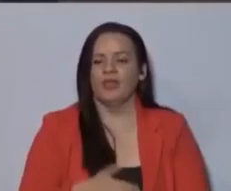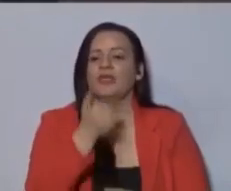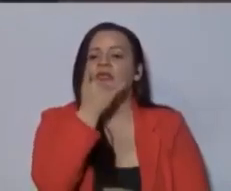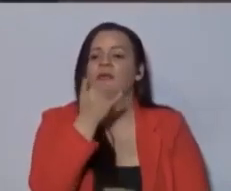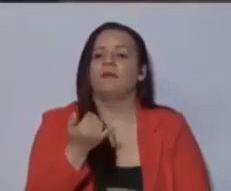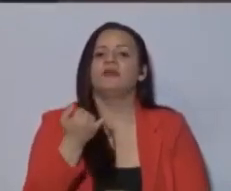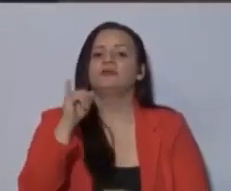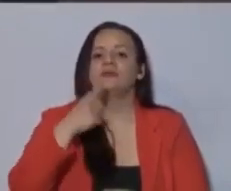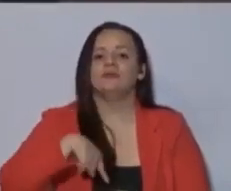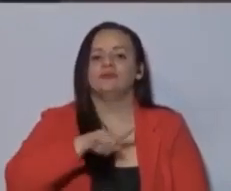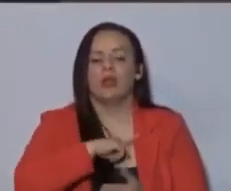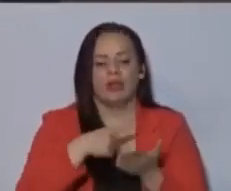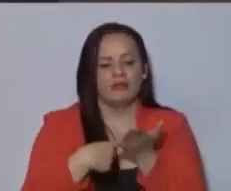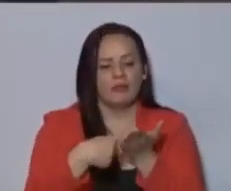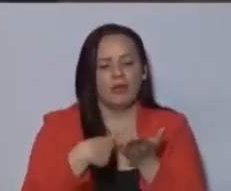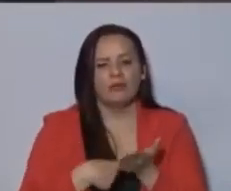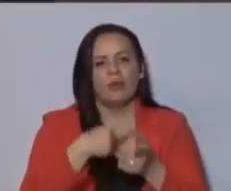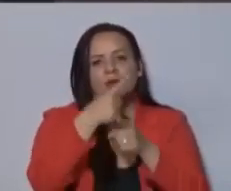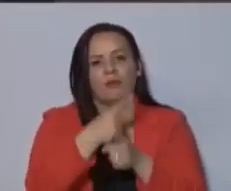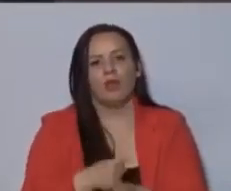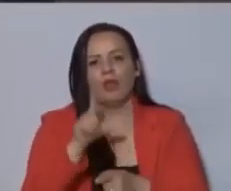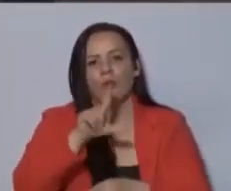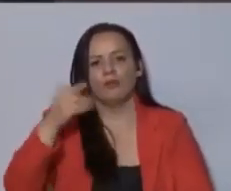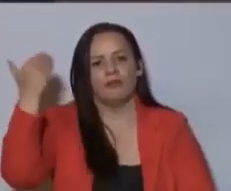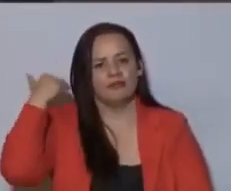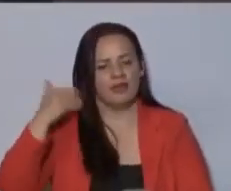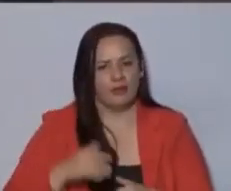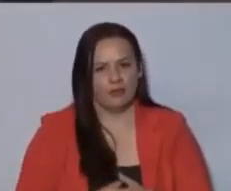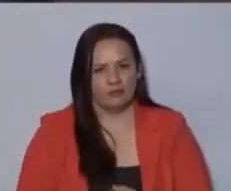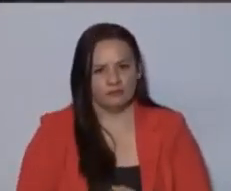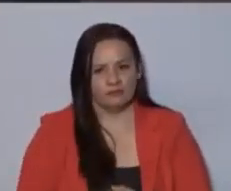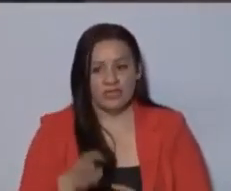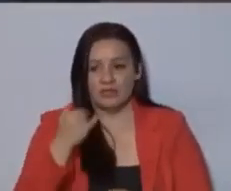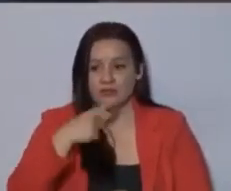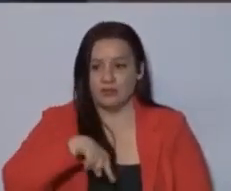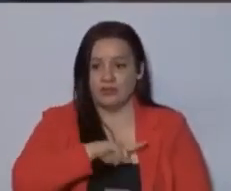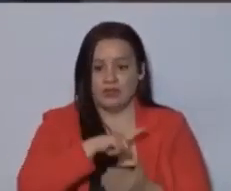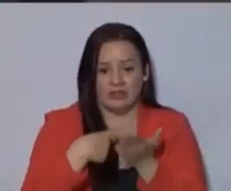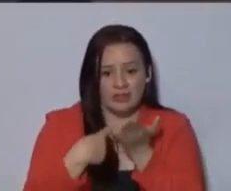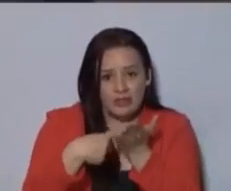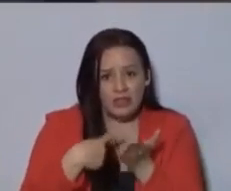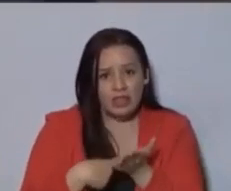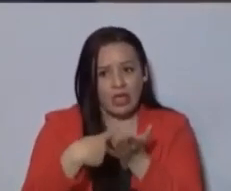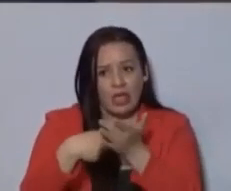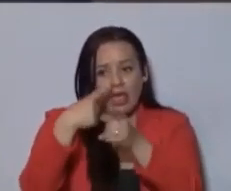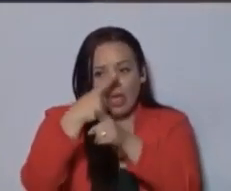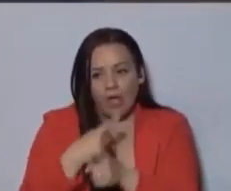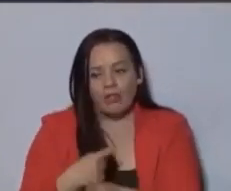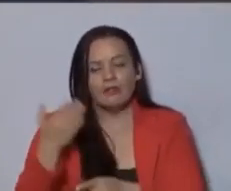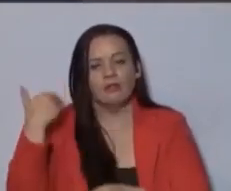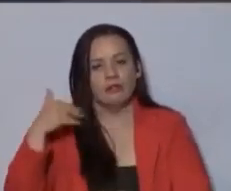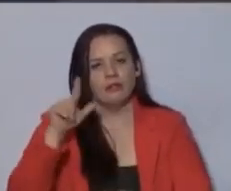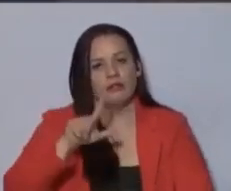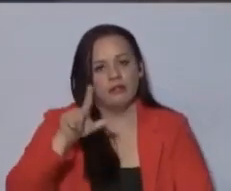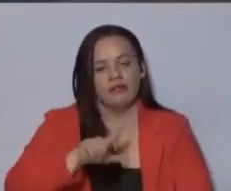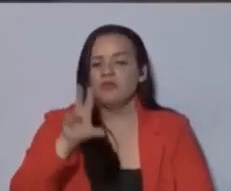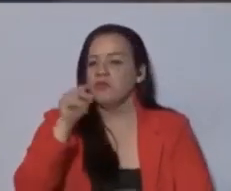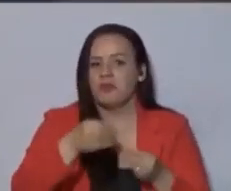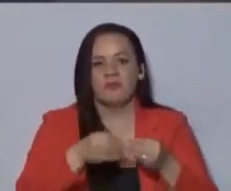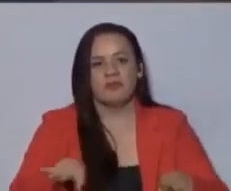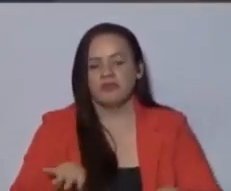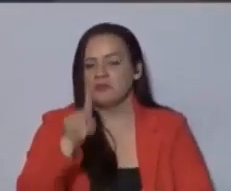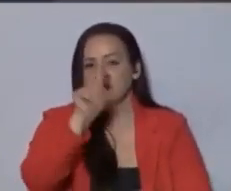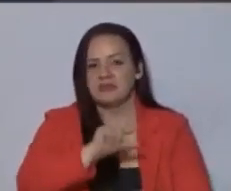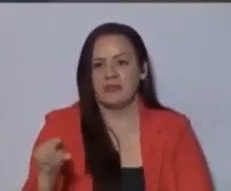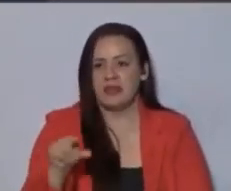si hubiéramos tenido un debate reposado el lunes pasado? Si hubiéramos tenido un debate reposado el lunes pasado, no hubiéramos perdido una semana, doña